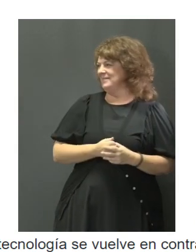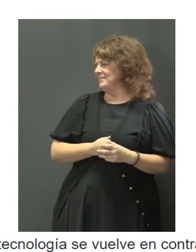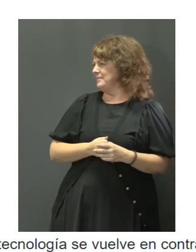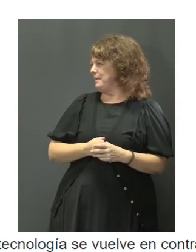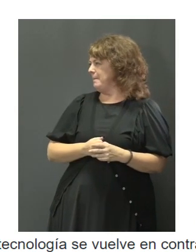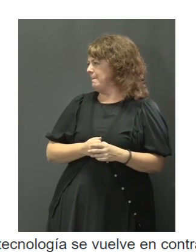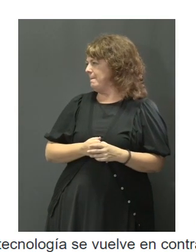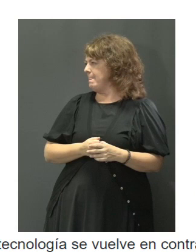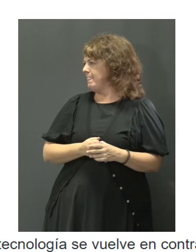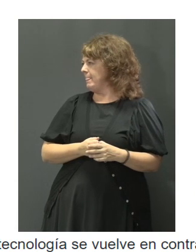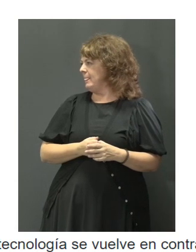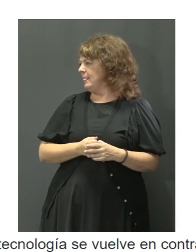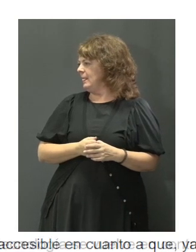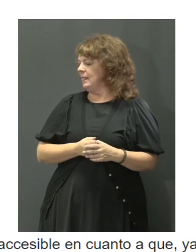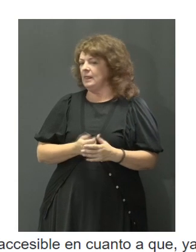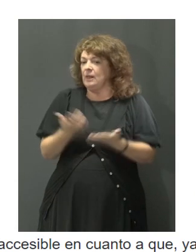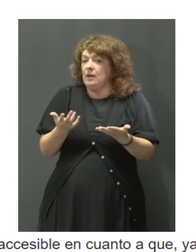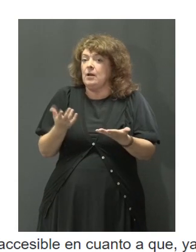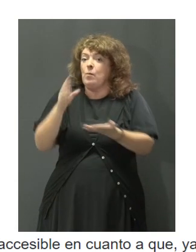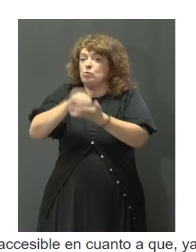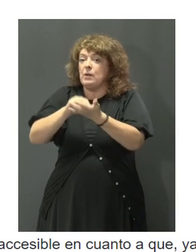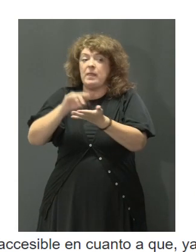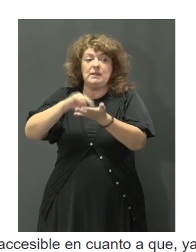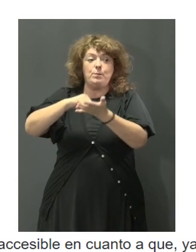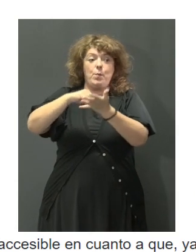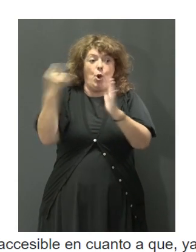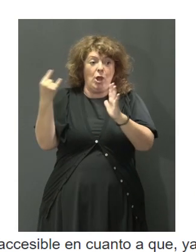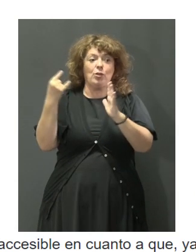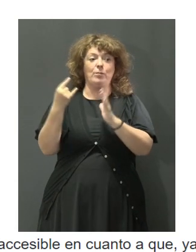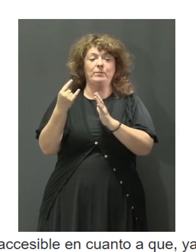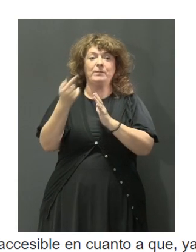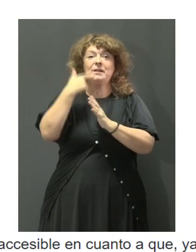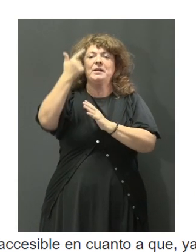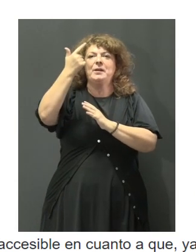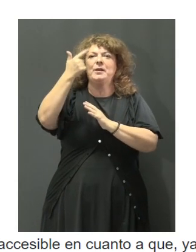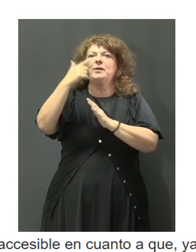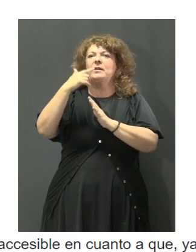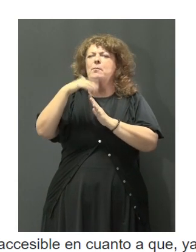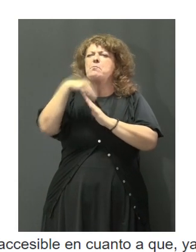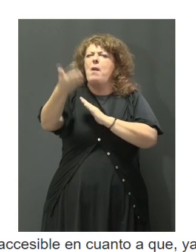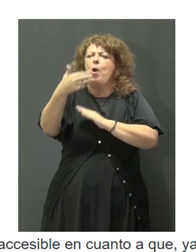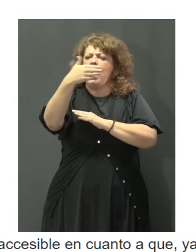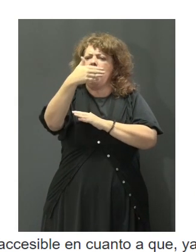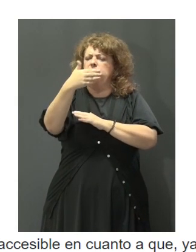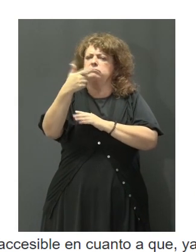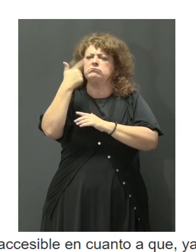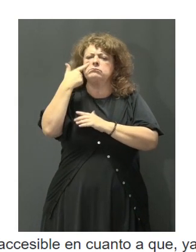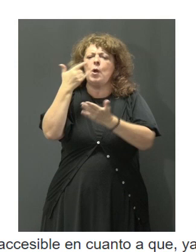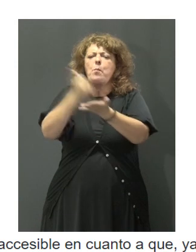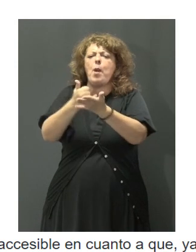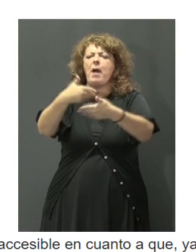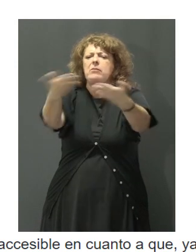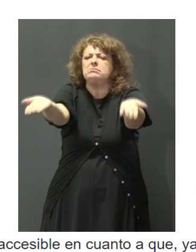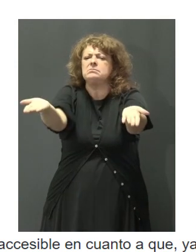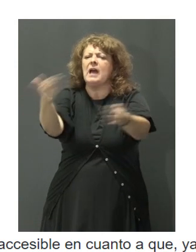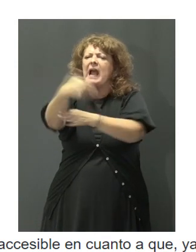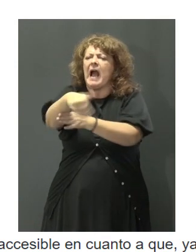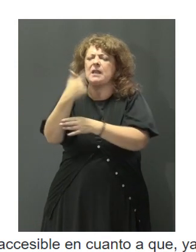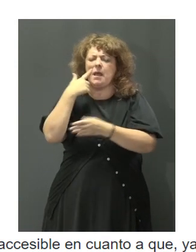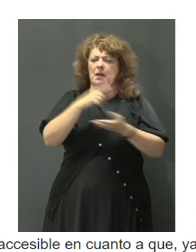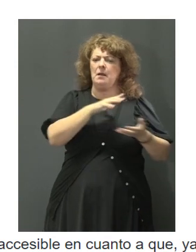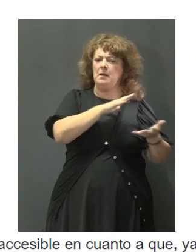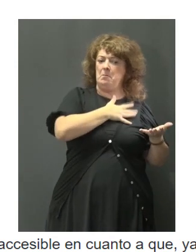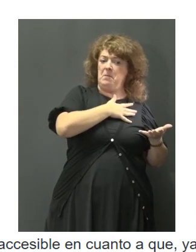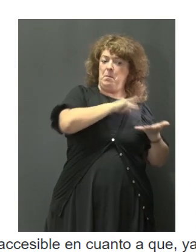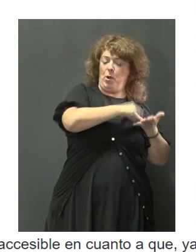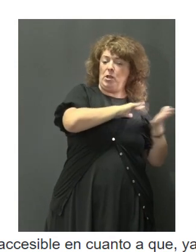Hay veces que en algún proyecto salimos a la calle, queremos poner en marcha alguno de los proyectos